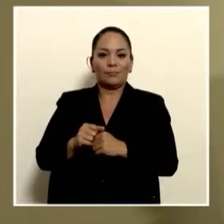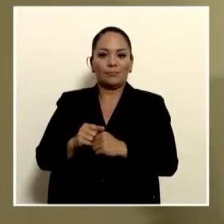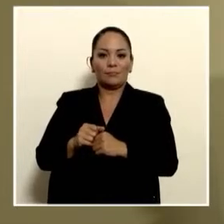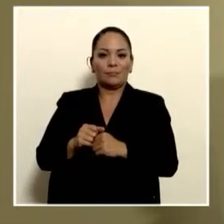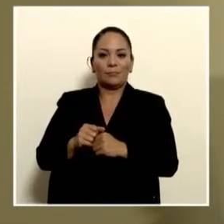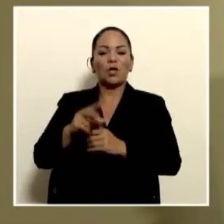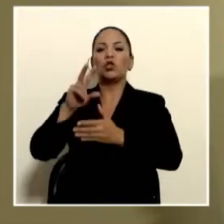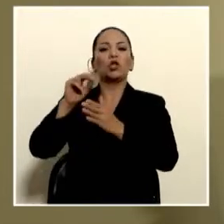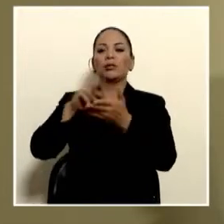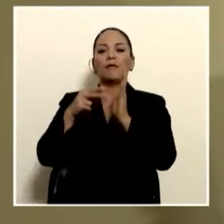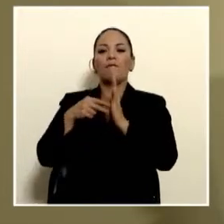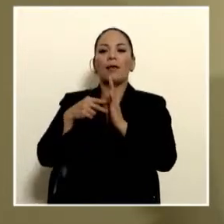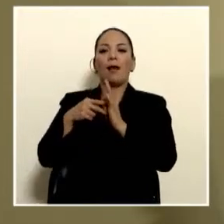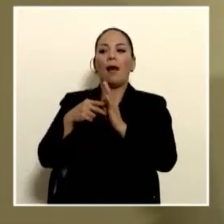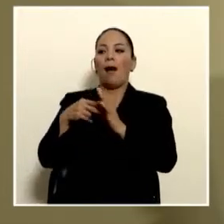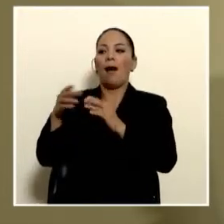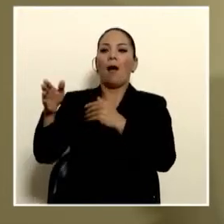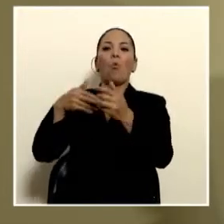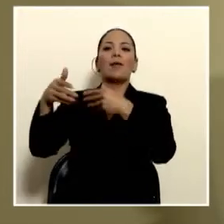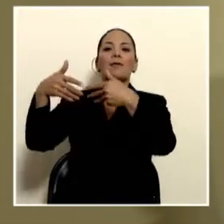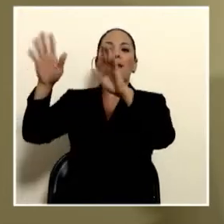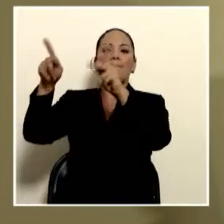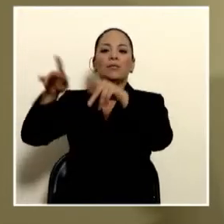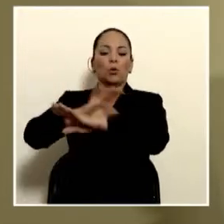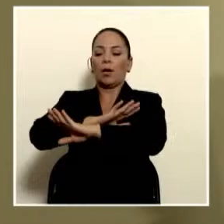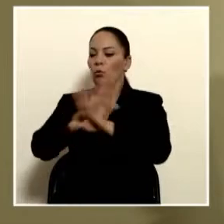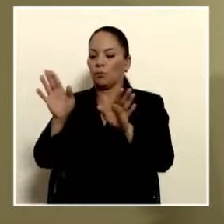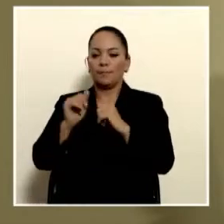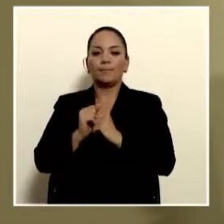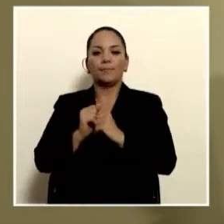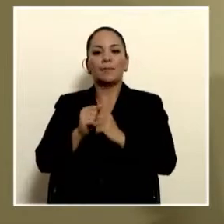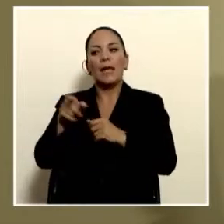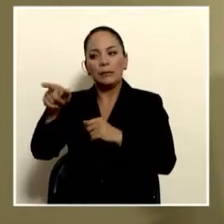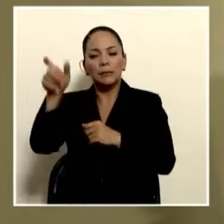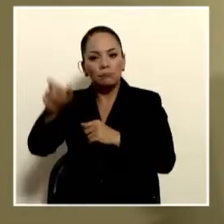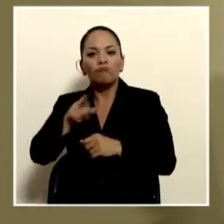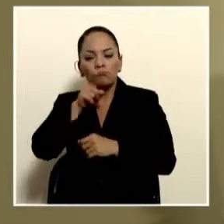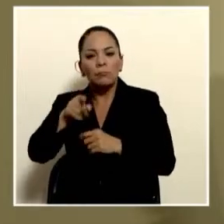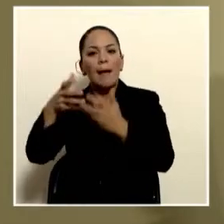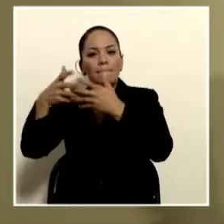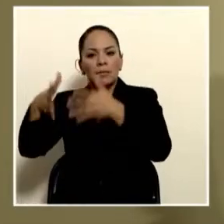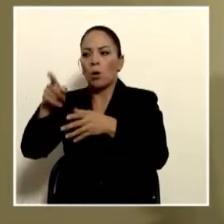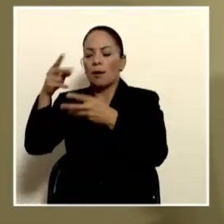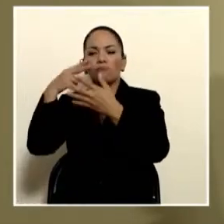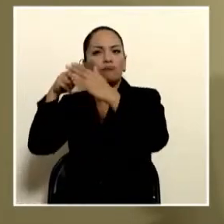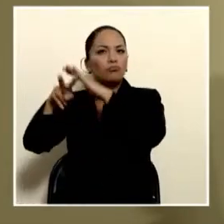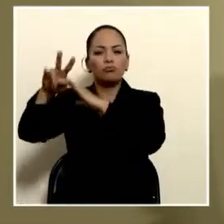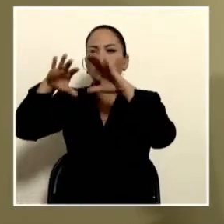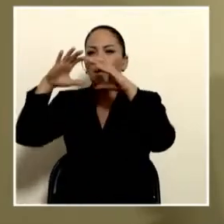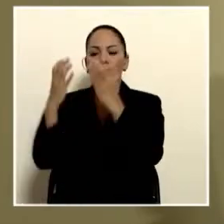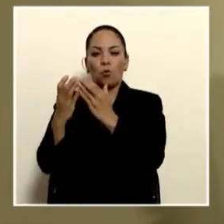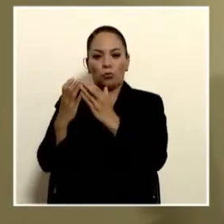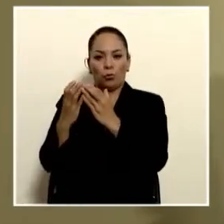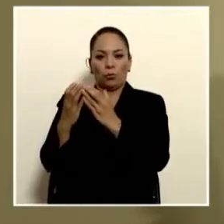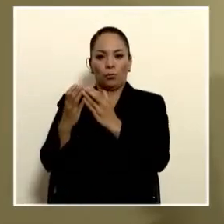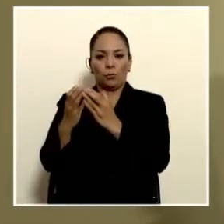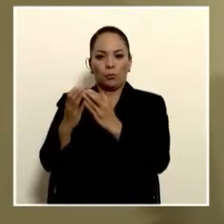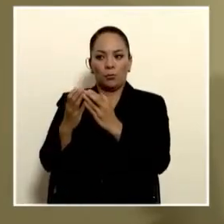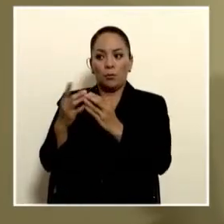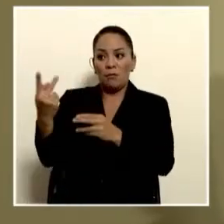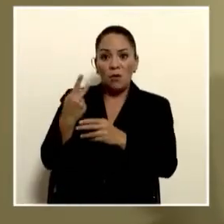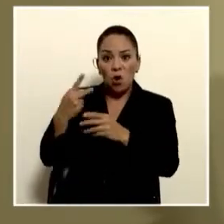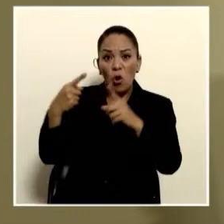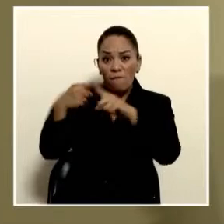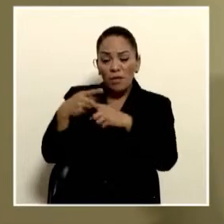aquí, no. Eso es un verdadero empresario. Entonces, tiene la visión del mundo. No hay conflicto de intereses,